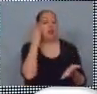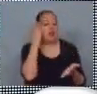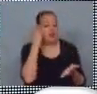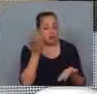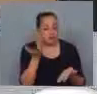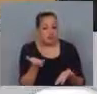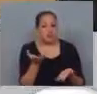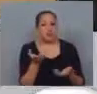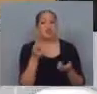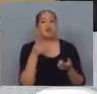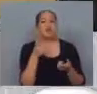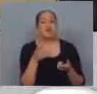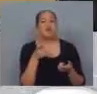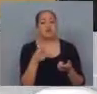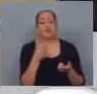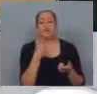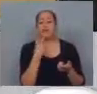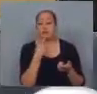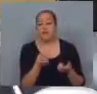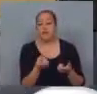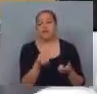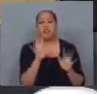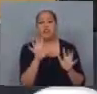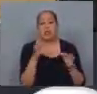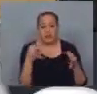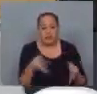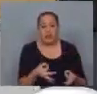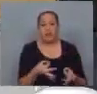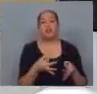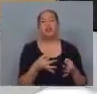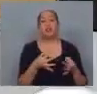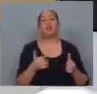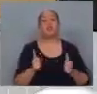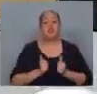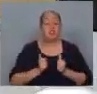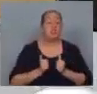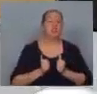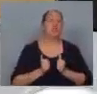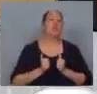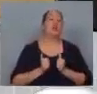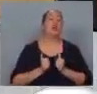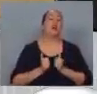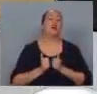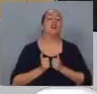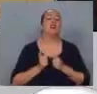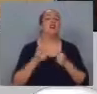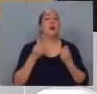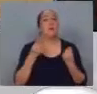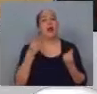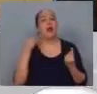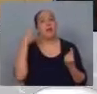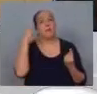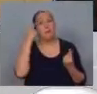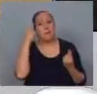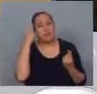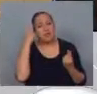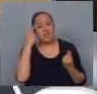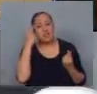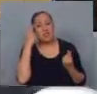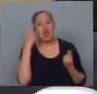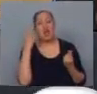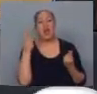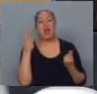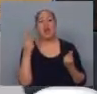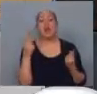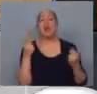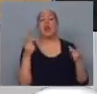donde ella decía que estaba bien que se había tomado unos días un tiempo para pensar que se había quedado